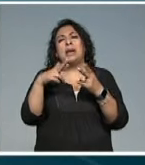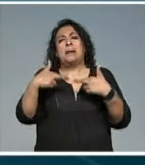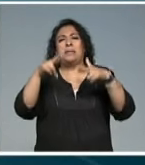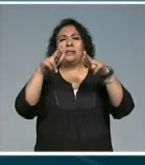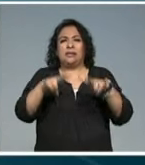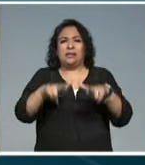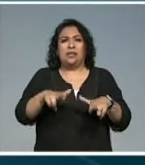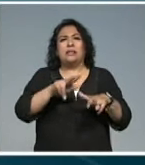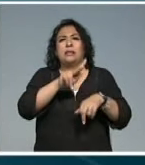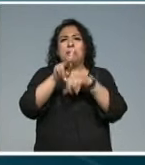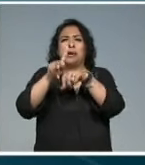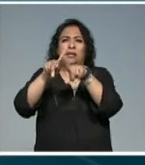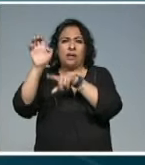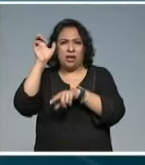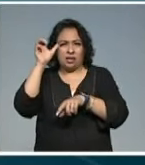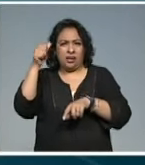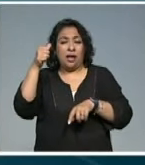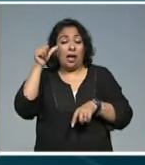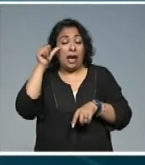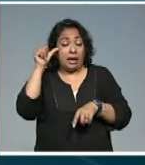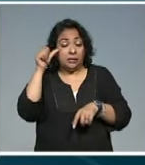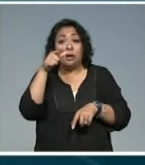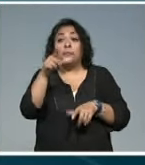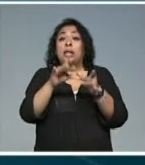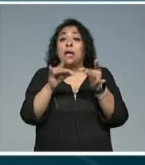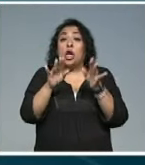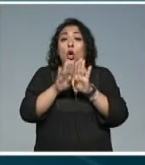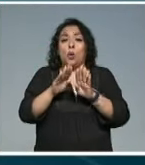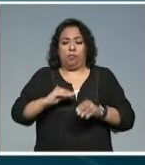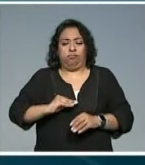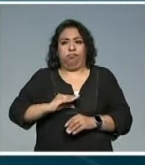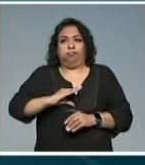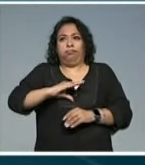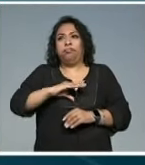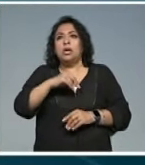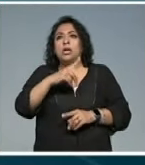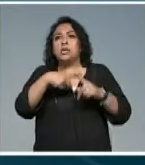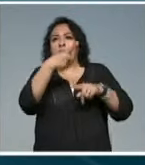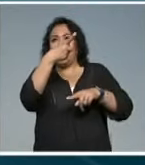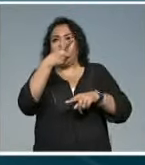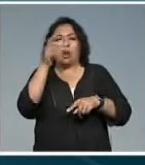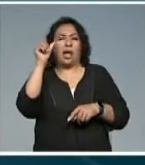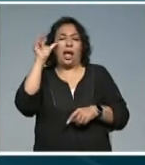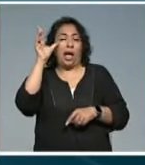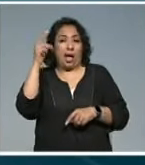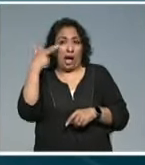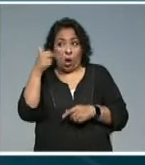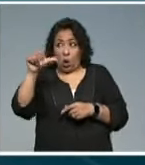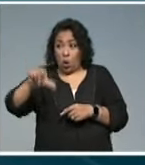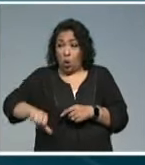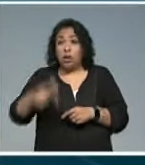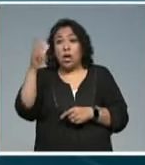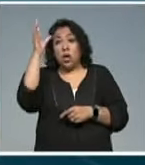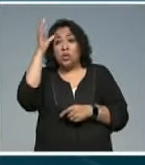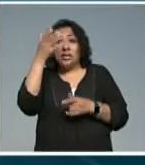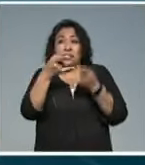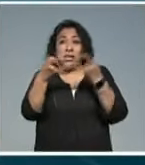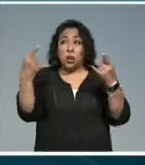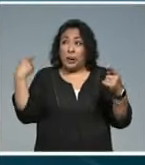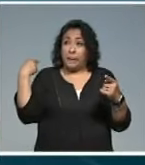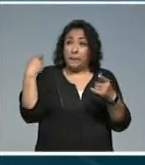diferentes países de Asia, Rampini se refirió a la autoestima que el gigante asiático tiene en la actualidad y a la conciencia de su historia,